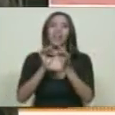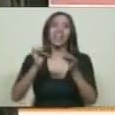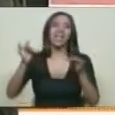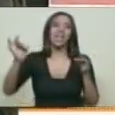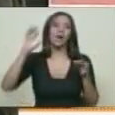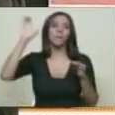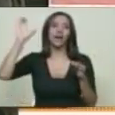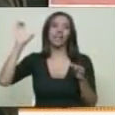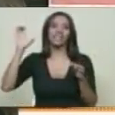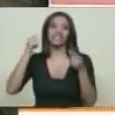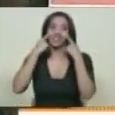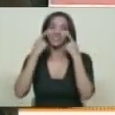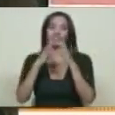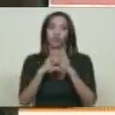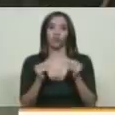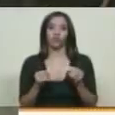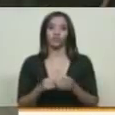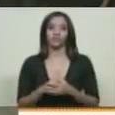Así. Por cierto,